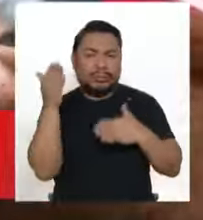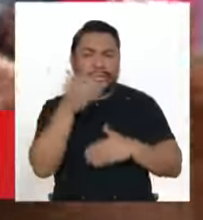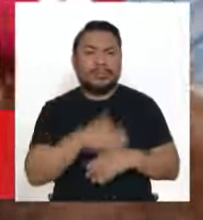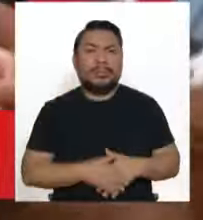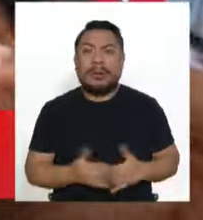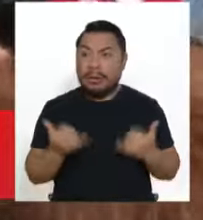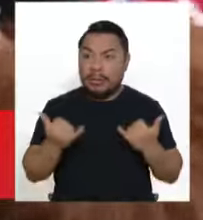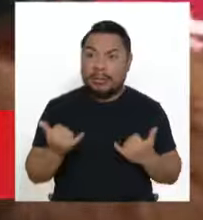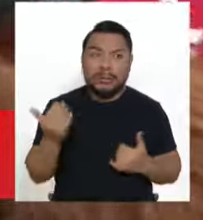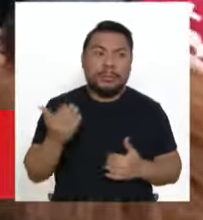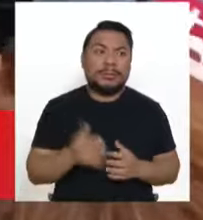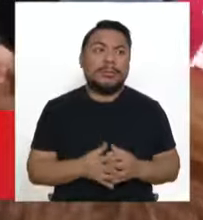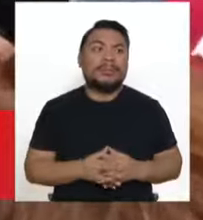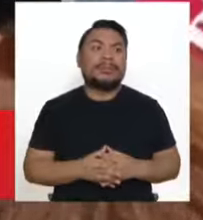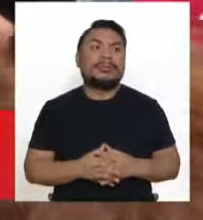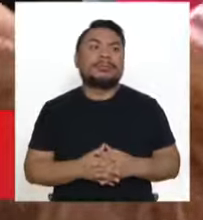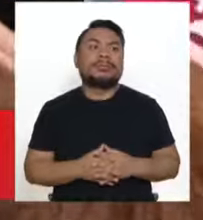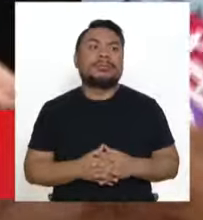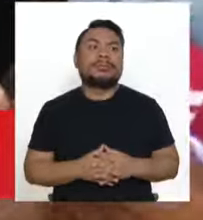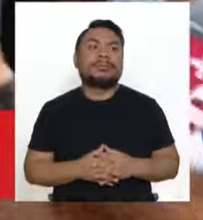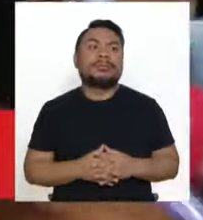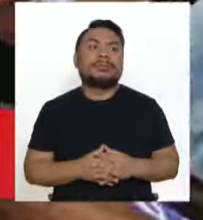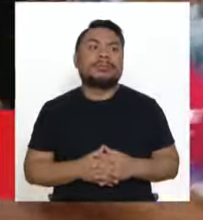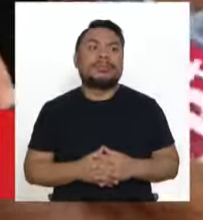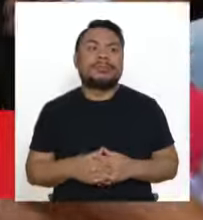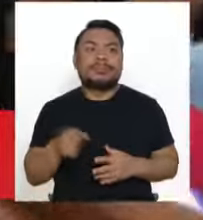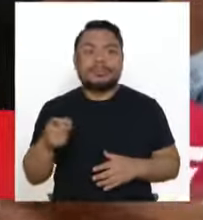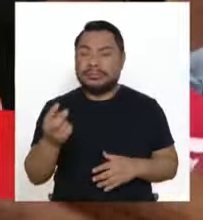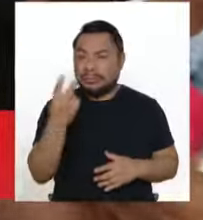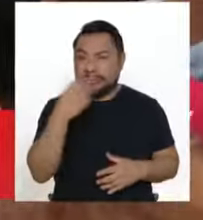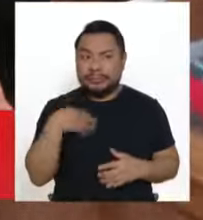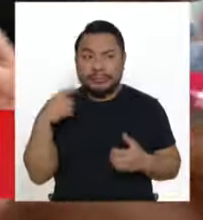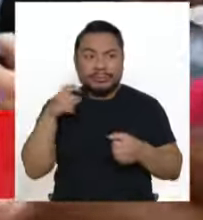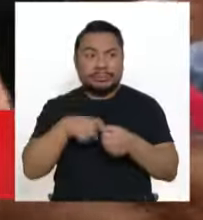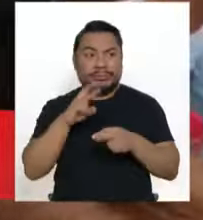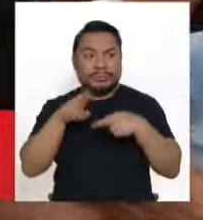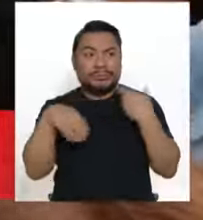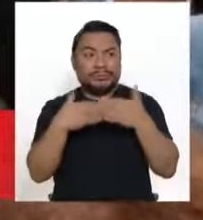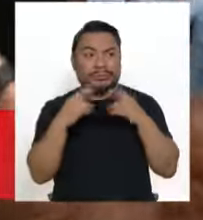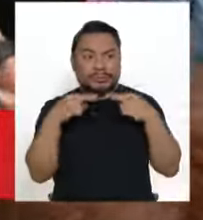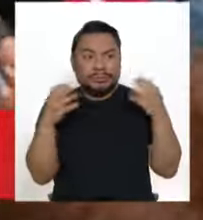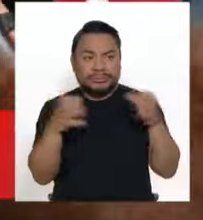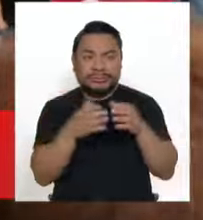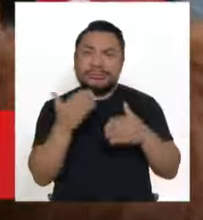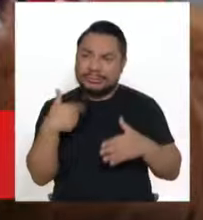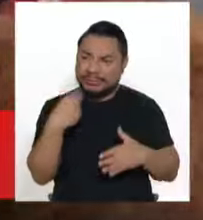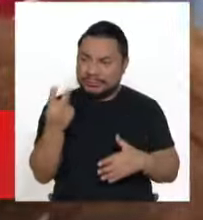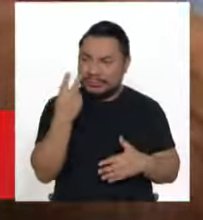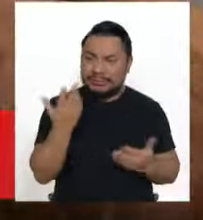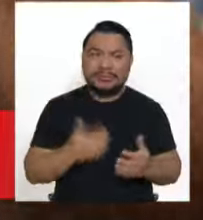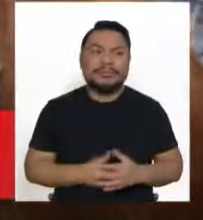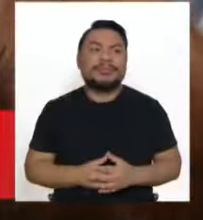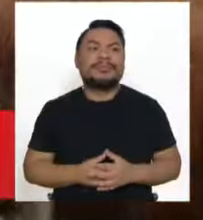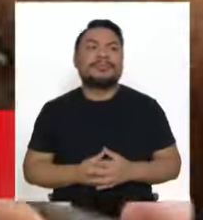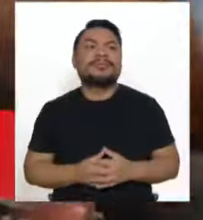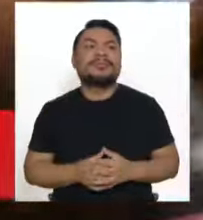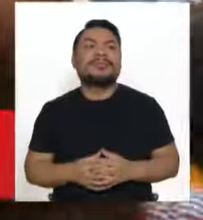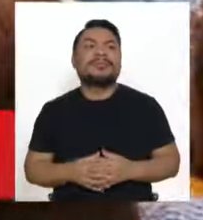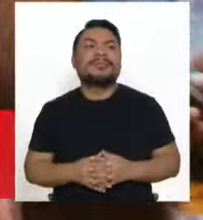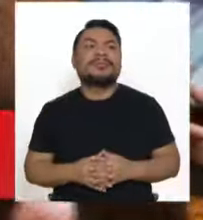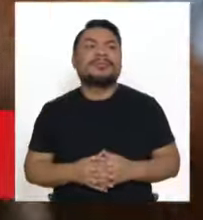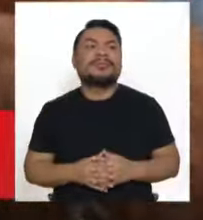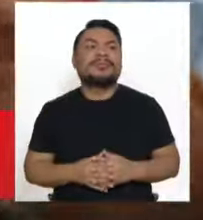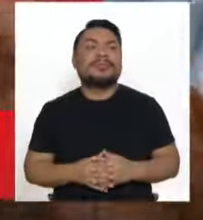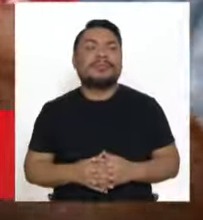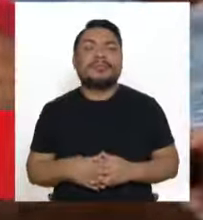hoy. ¿Ustedes lo han visto, no? Ustedes lo han visto participar de todas las diligencias. Pero hoy, pero hoy esta va a ser la primera diligencia. Hoy llegará.